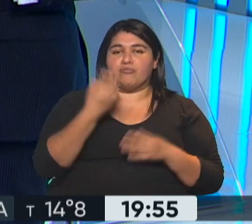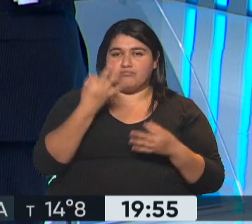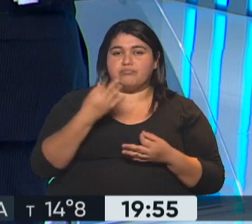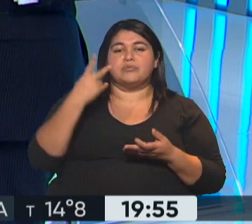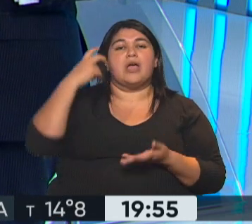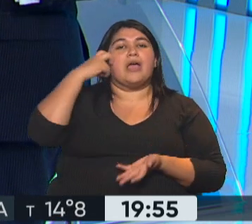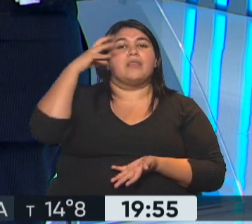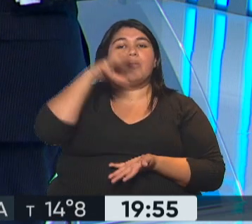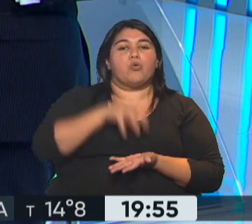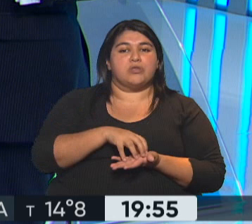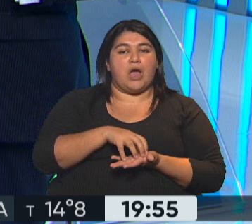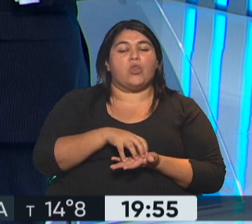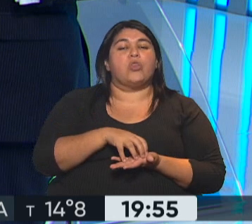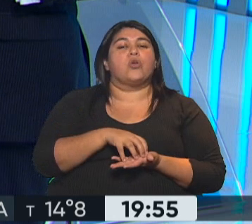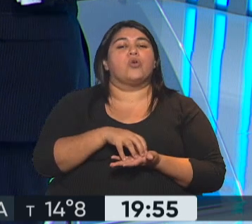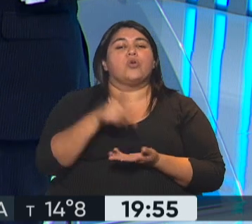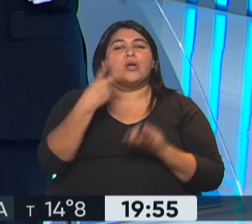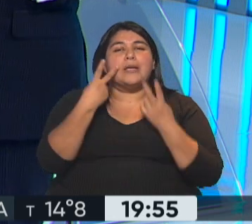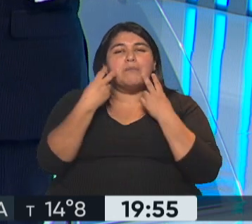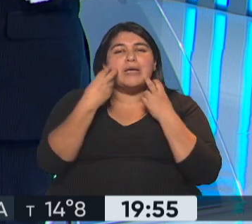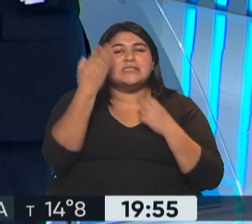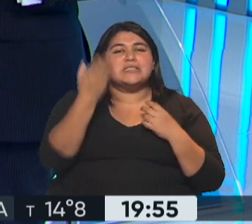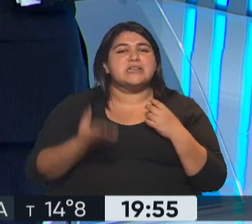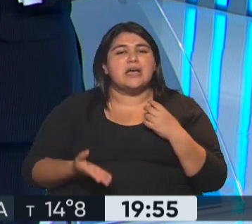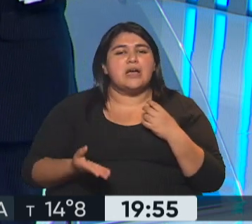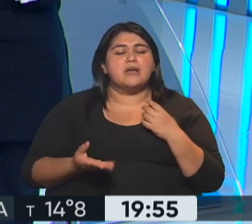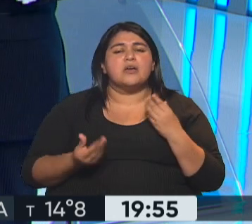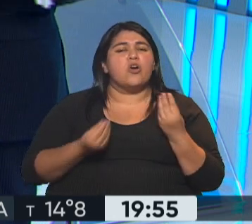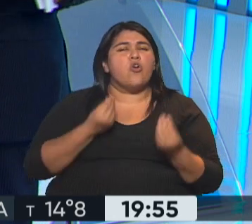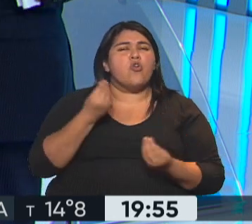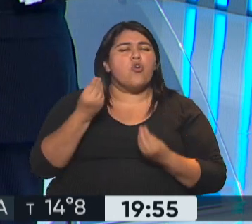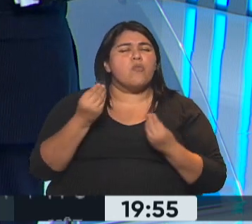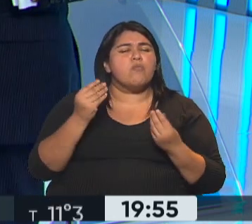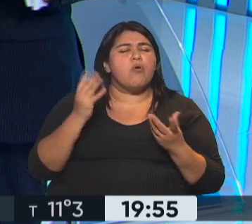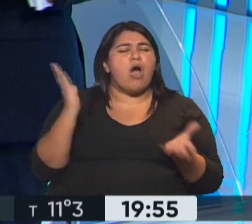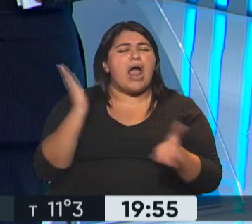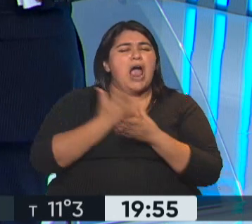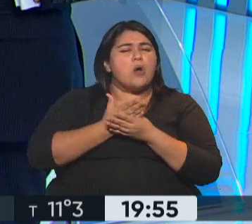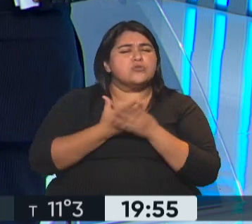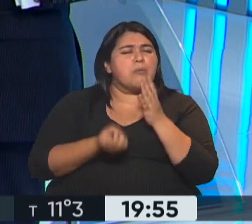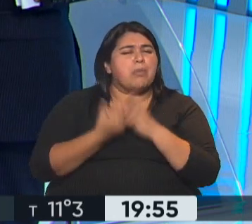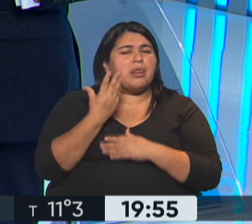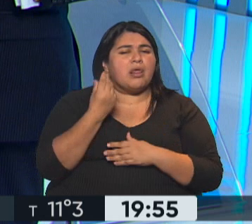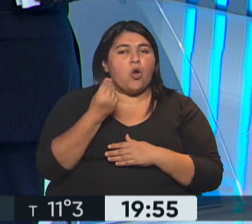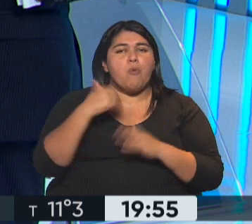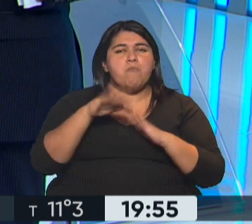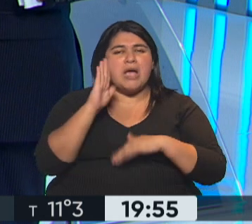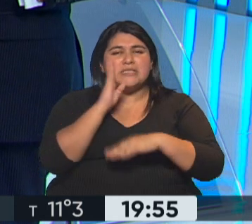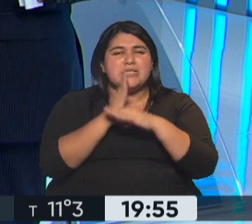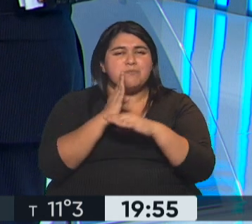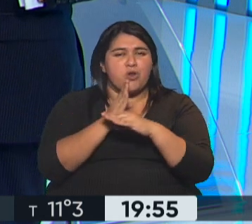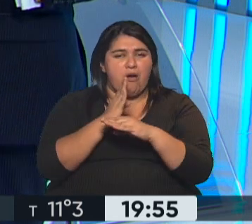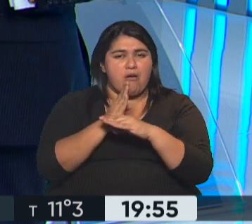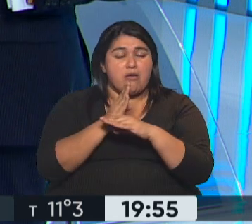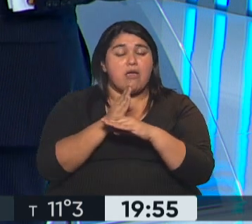de la Cámara de Diputados, está tratando de investigar cómo fueron armadas causas, sobre todo de espionaje,